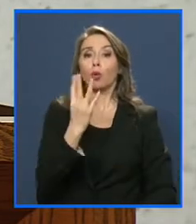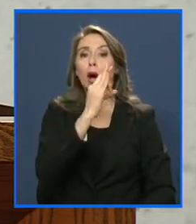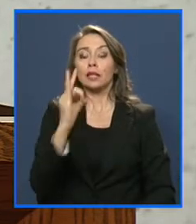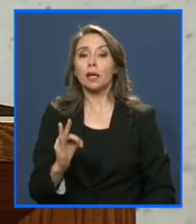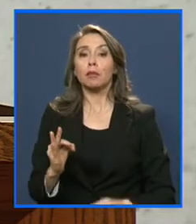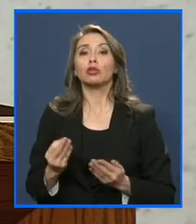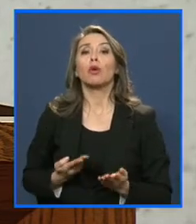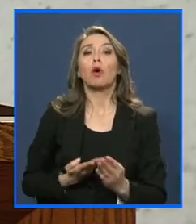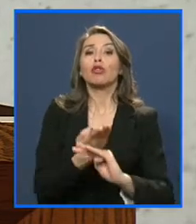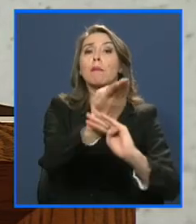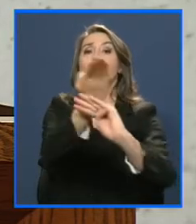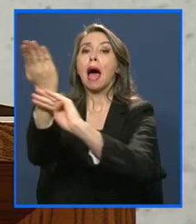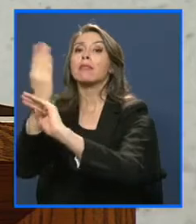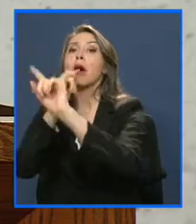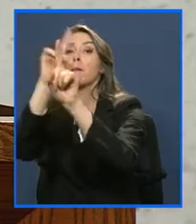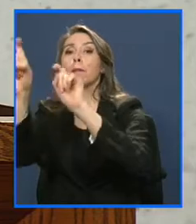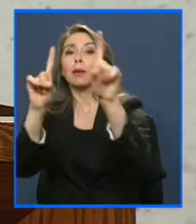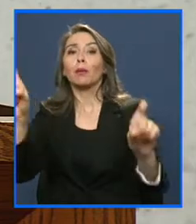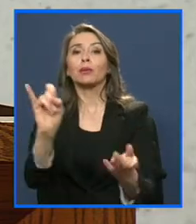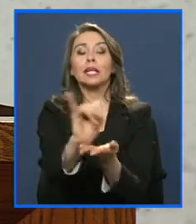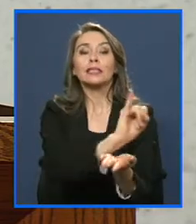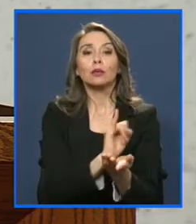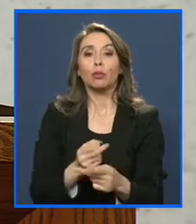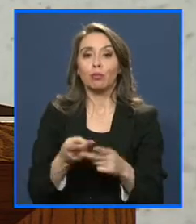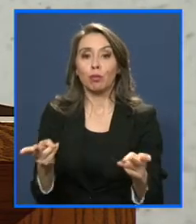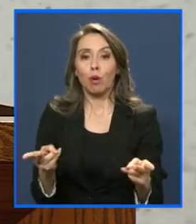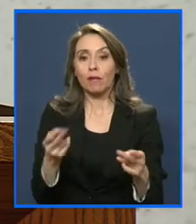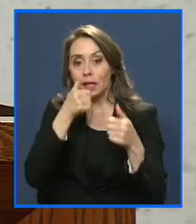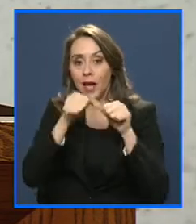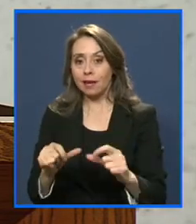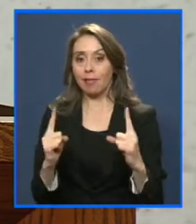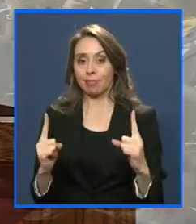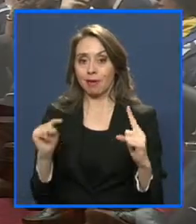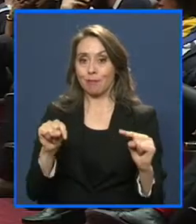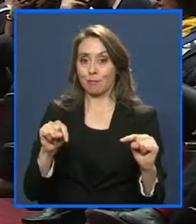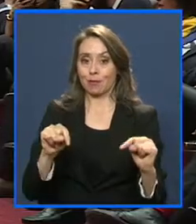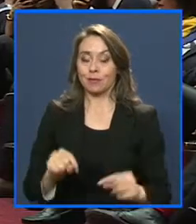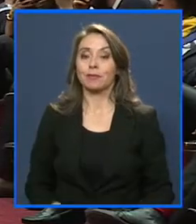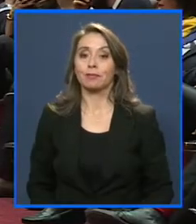las consultas enviadas a las instituciones públicas en este periodo